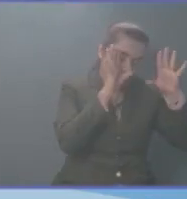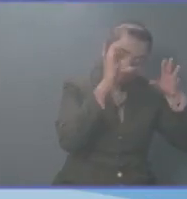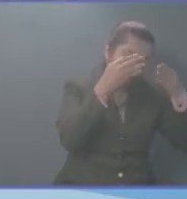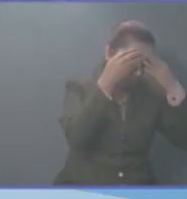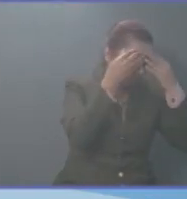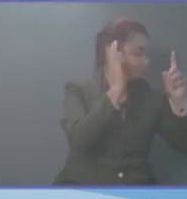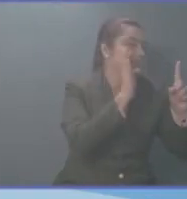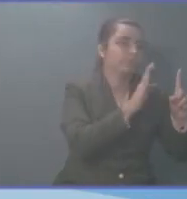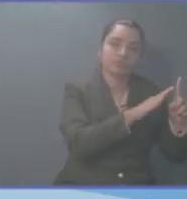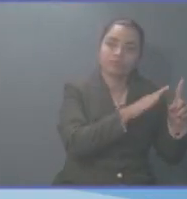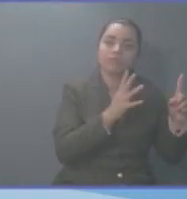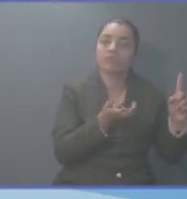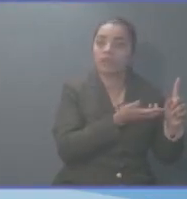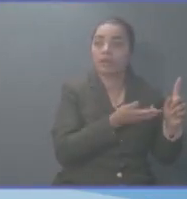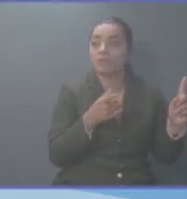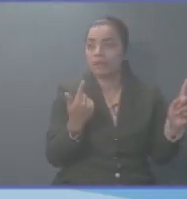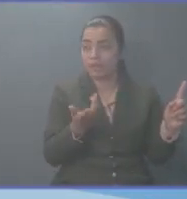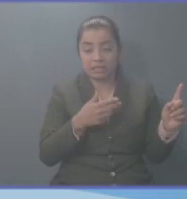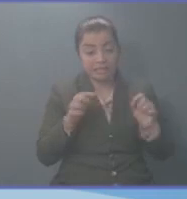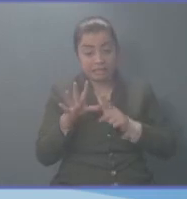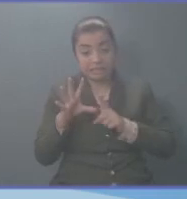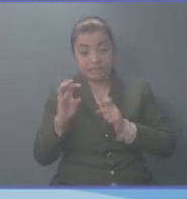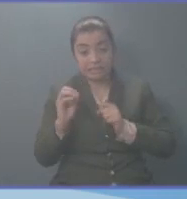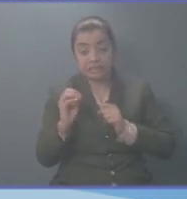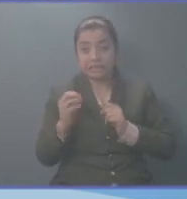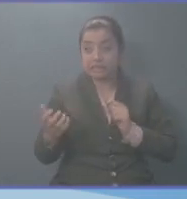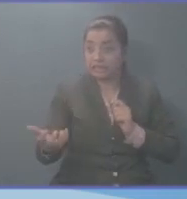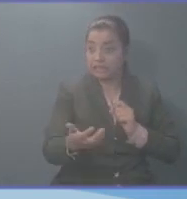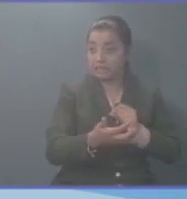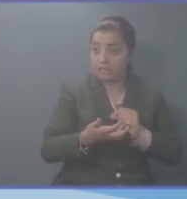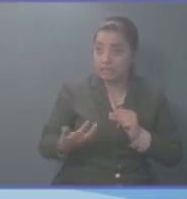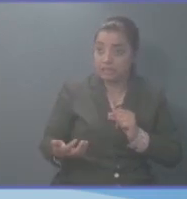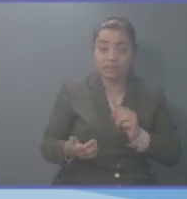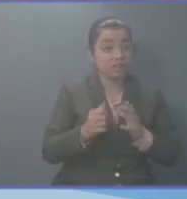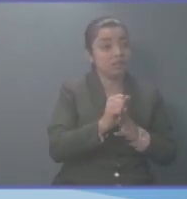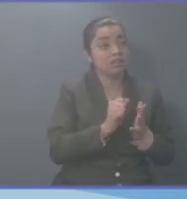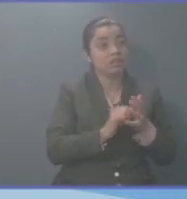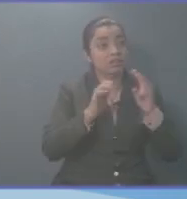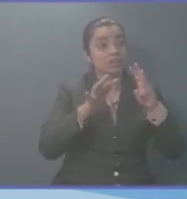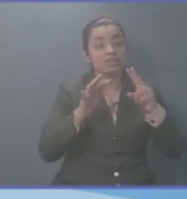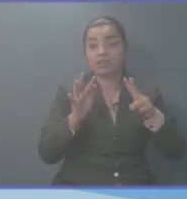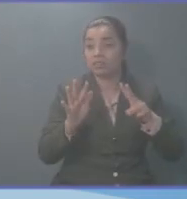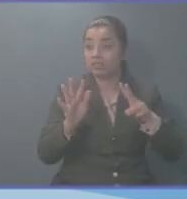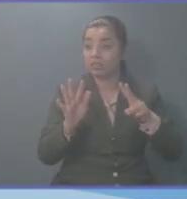dice. Pero ¿qué pudo haber pasado? Que si él decidía invocar el artículo 87,